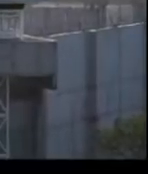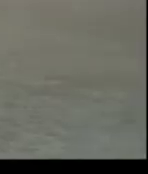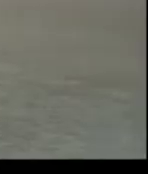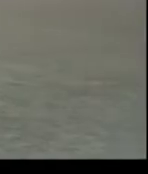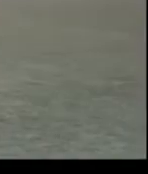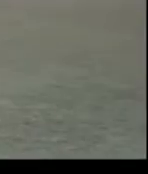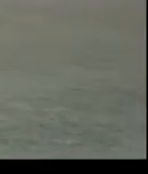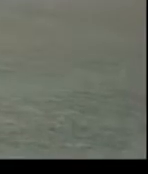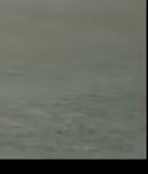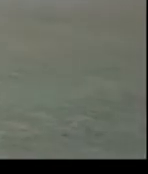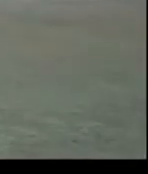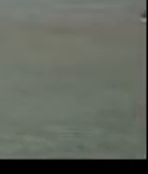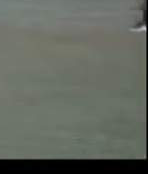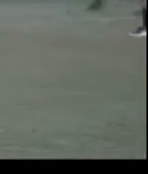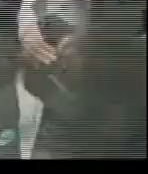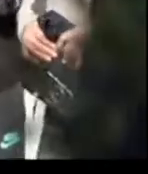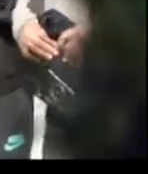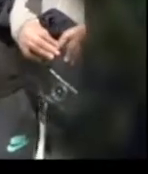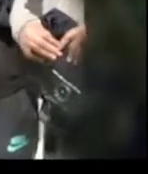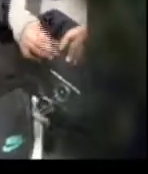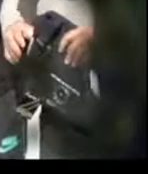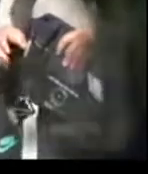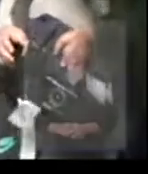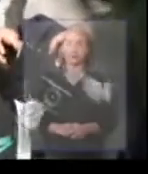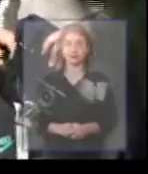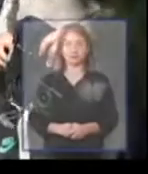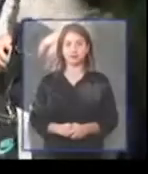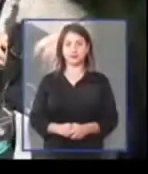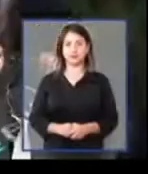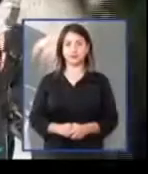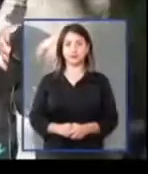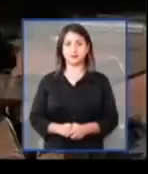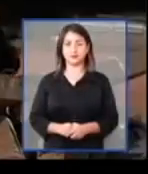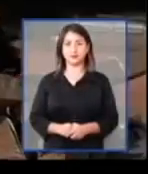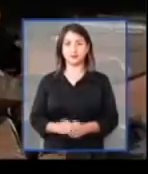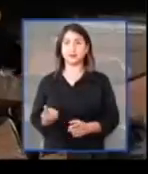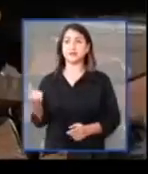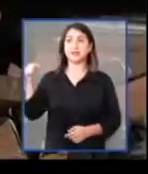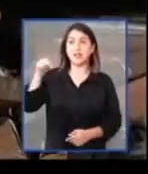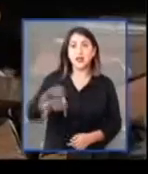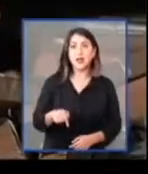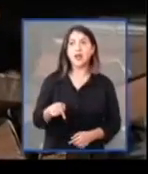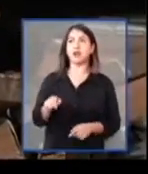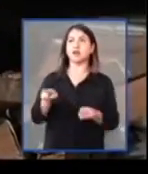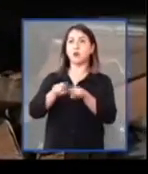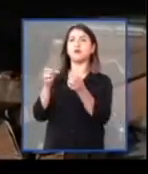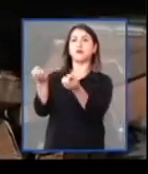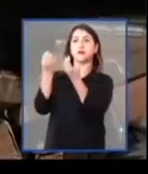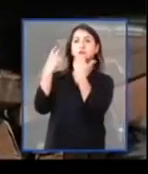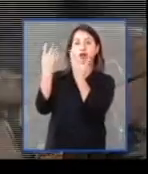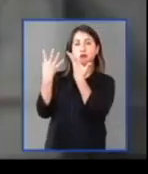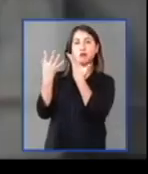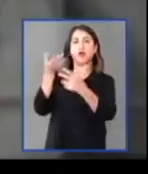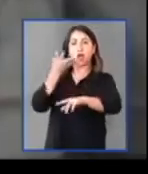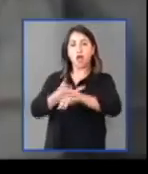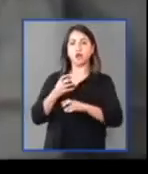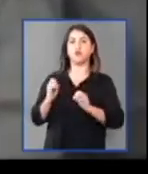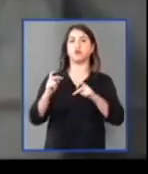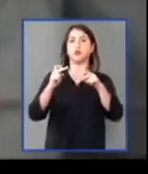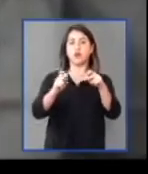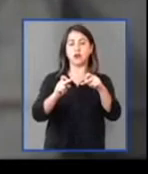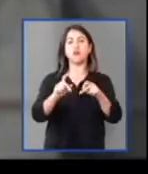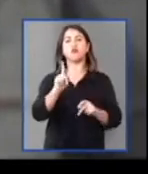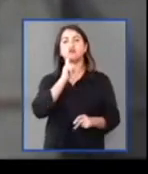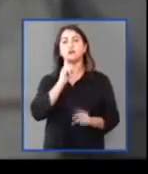privadas de libertad y en el que tiene una importante participación la empresa privada la iniciativa parte de la